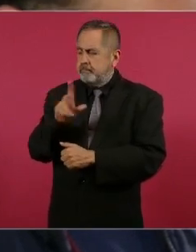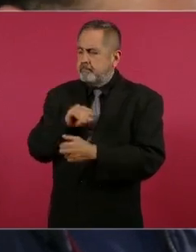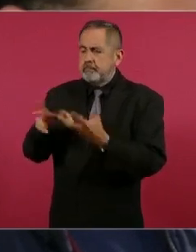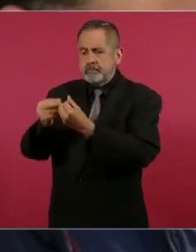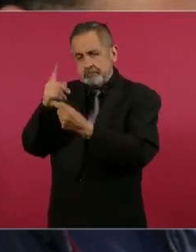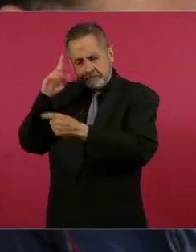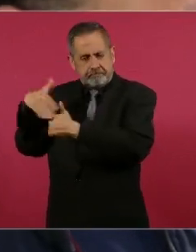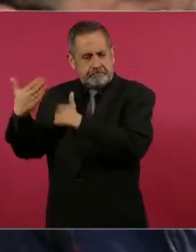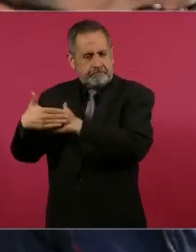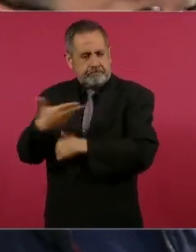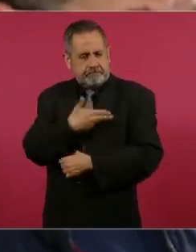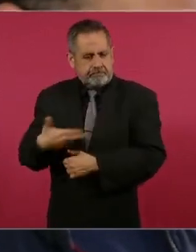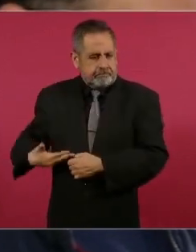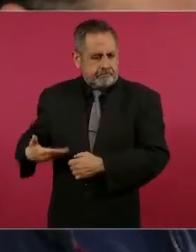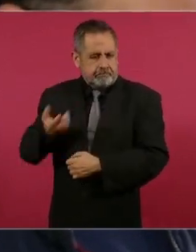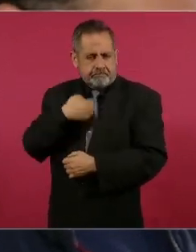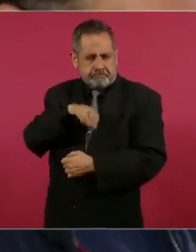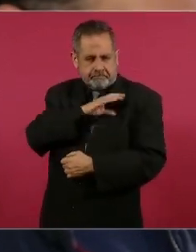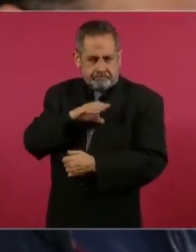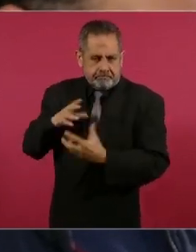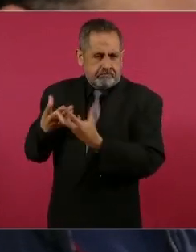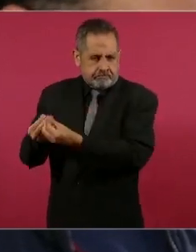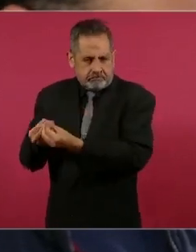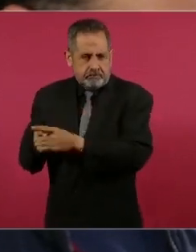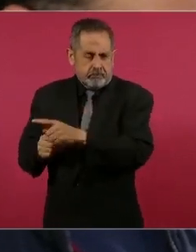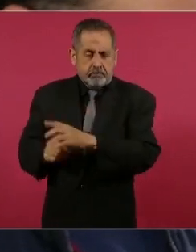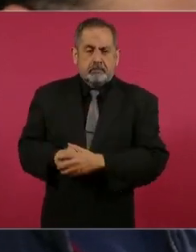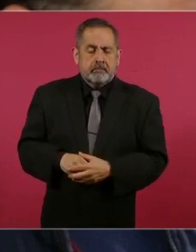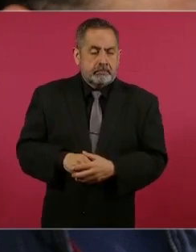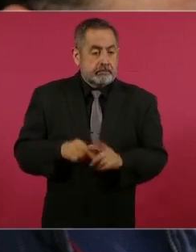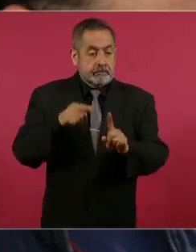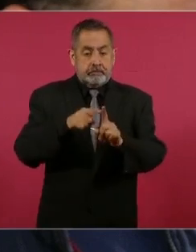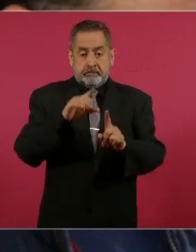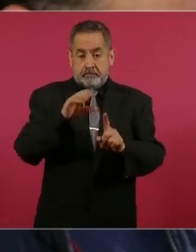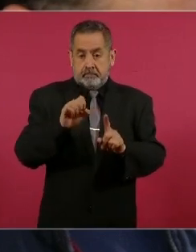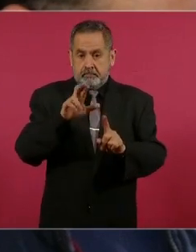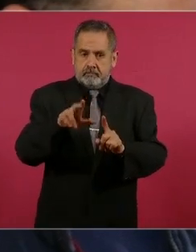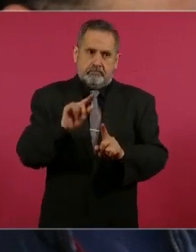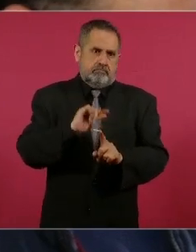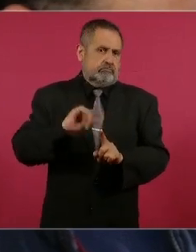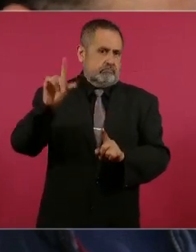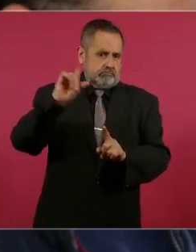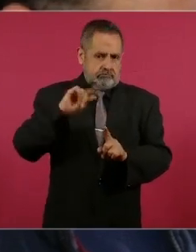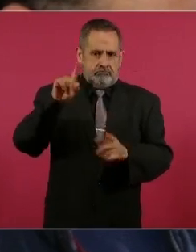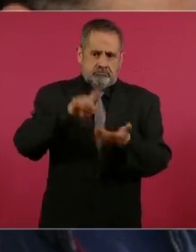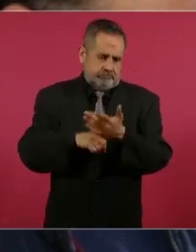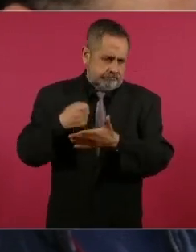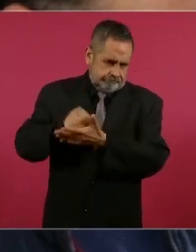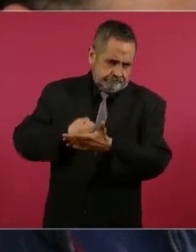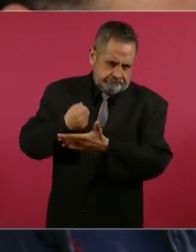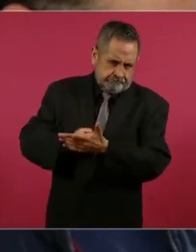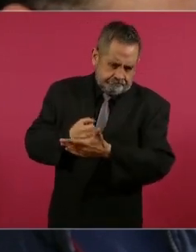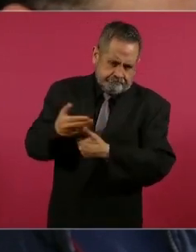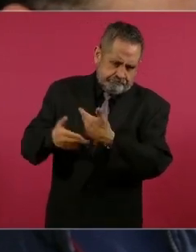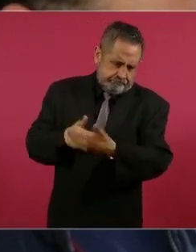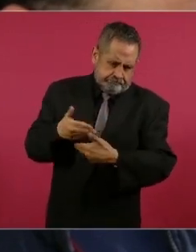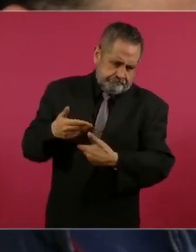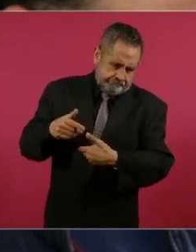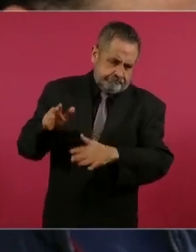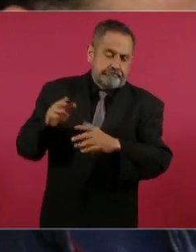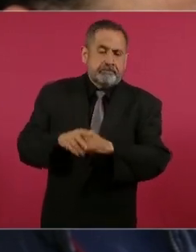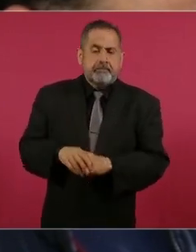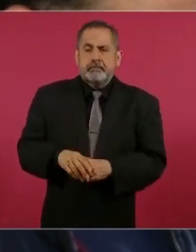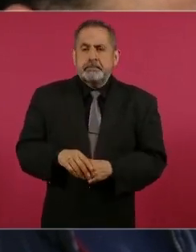bueno, evidentemente pues se trata de un personaje histórico del movimiento, ¿no?, de izquierda en nuestro país. En fin,